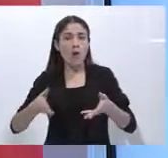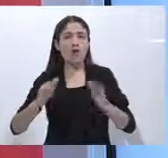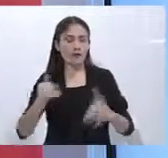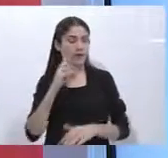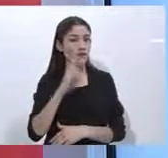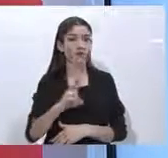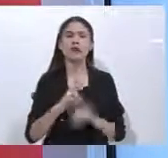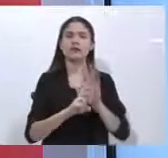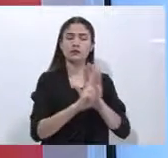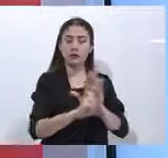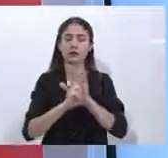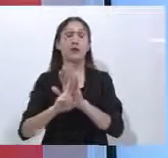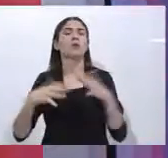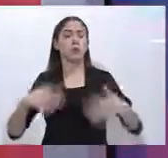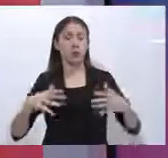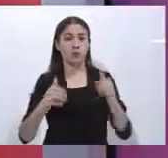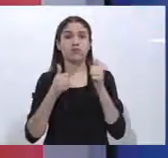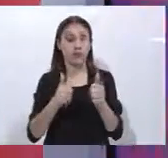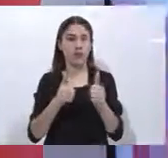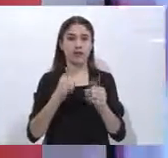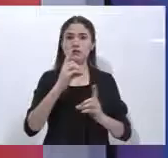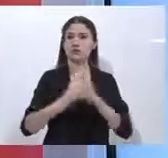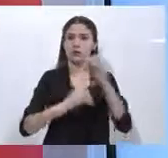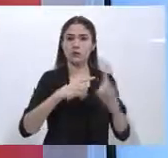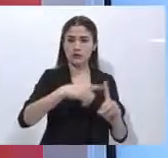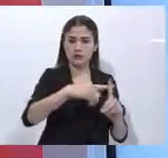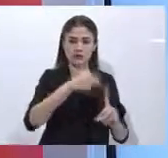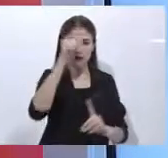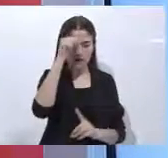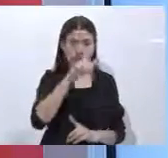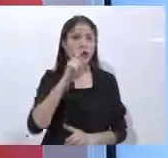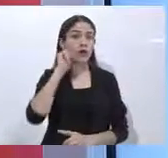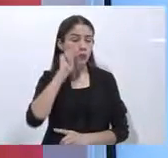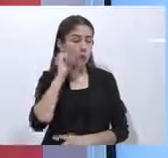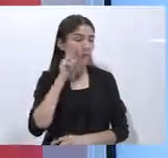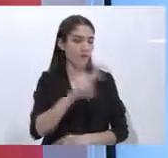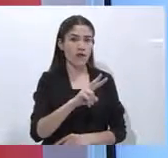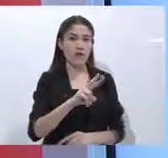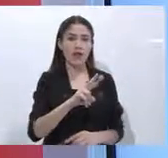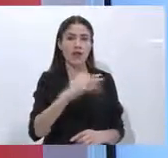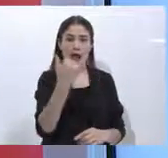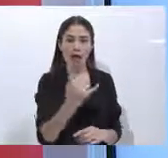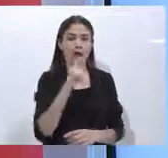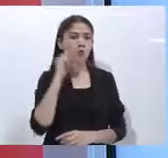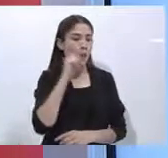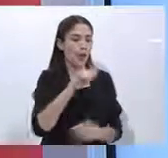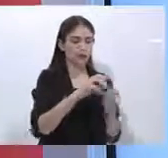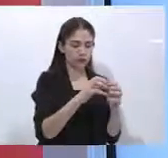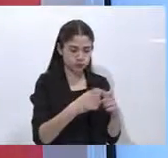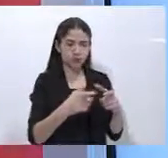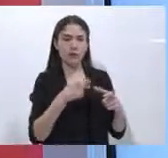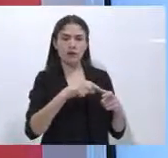tenemos una súper producción tenemos tomates de primera calidad nada que envidiar al